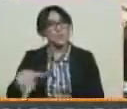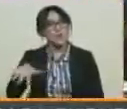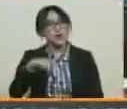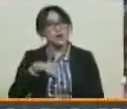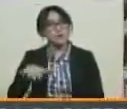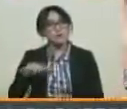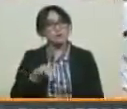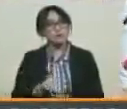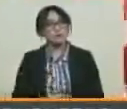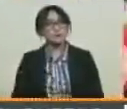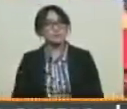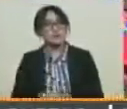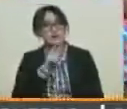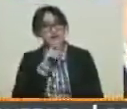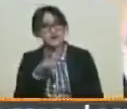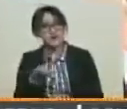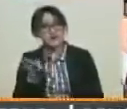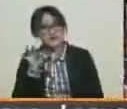¿Donald Trump?